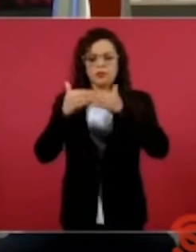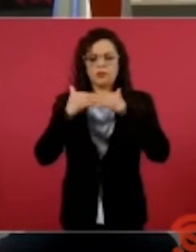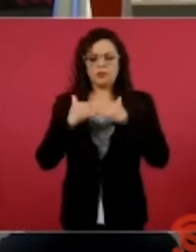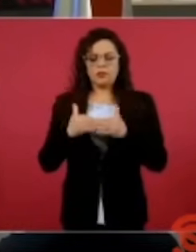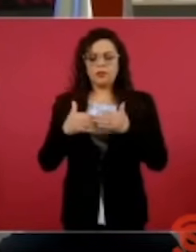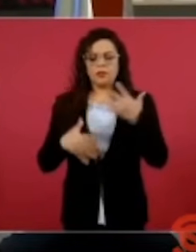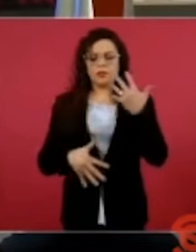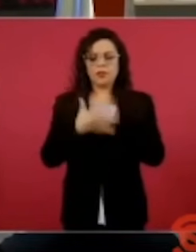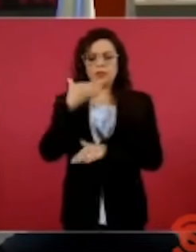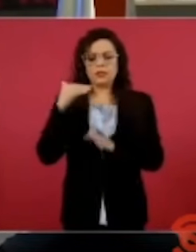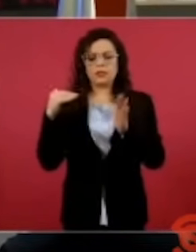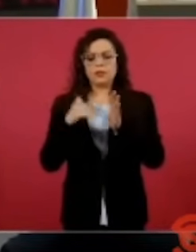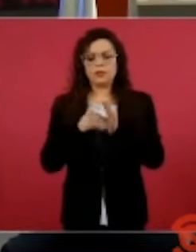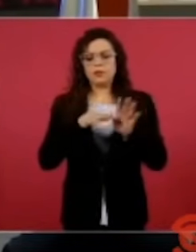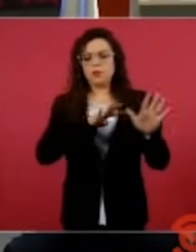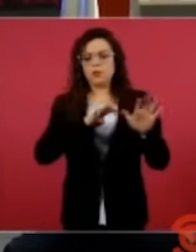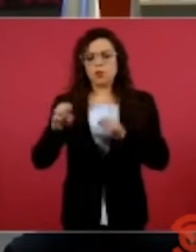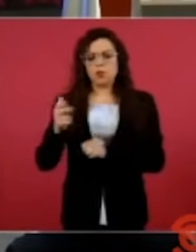millon